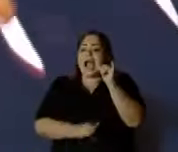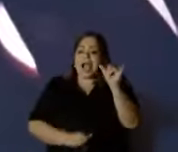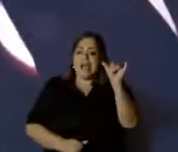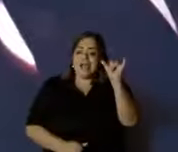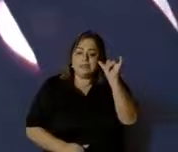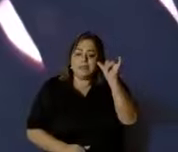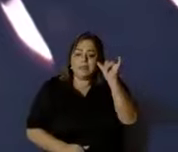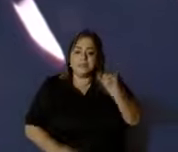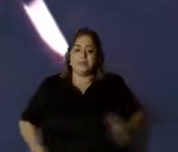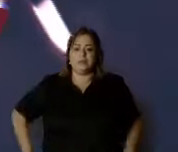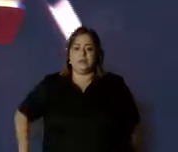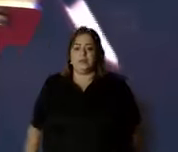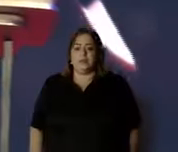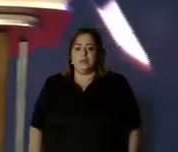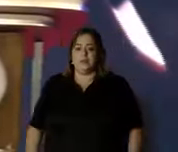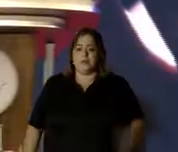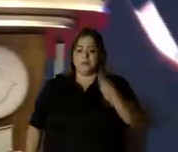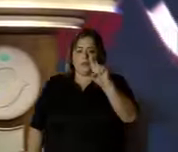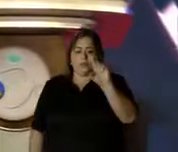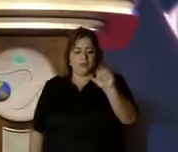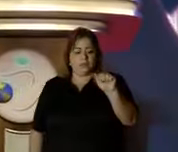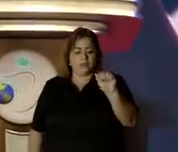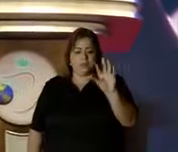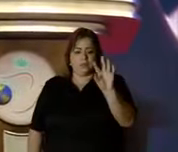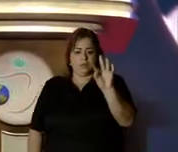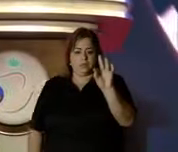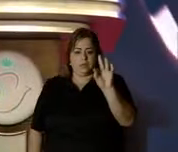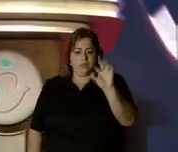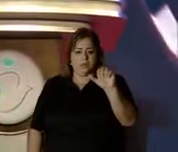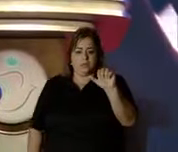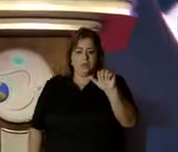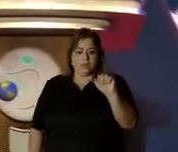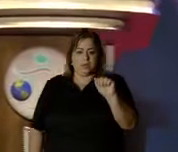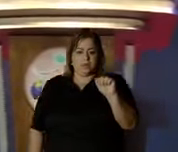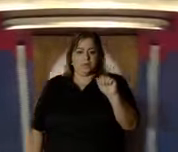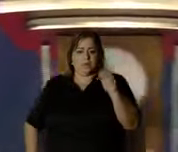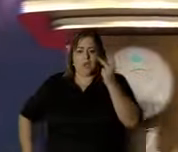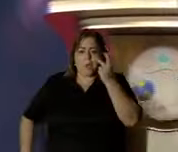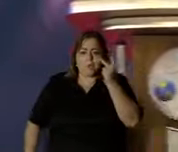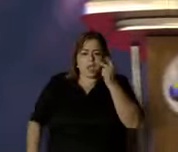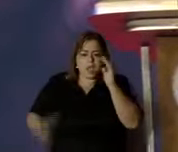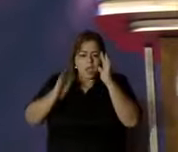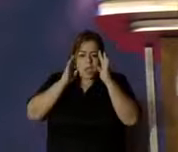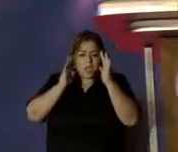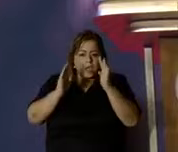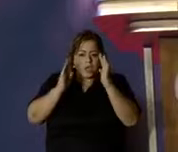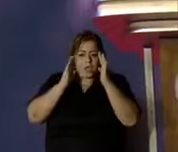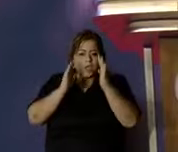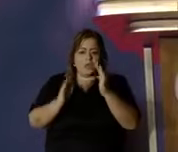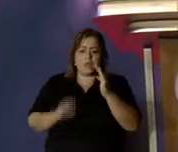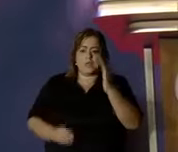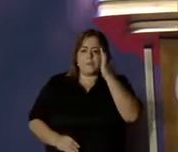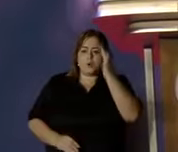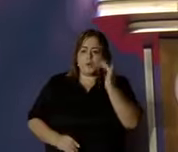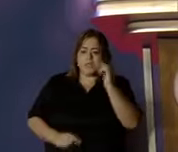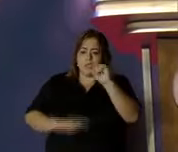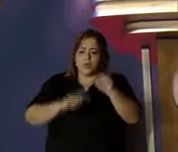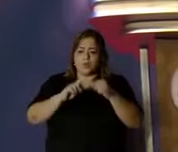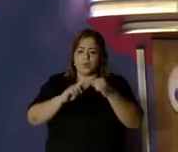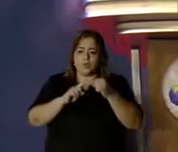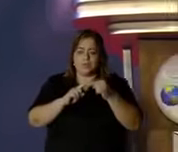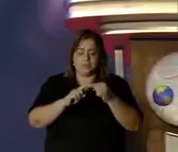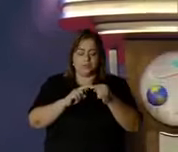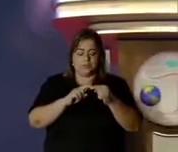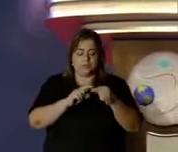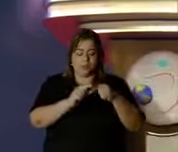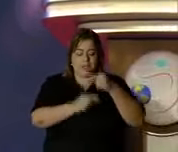momento dado, Rafa, yo estaba allí en la carpita, pero muy atenta, porque desde que Generación Antorcha comenzó a adorar, allí se